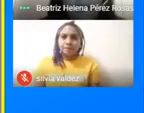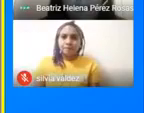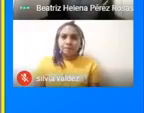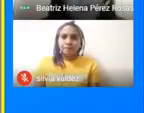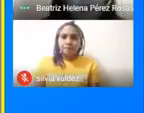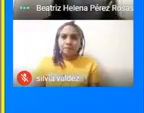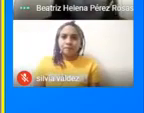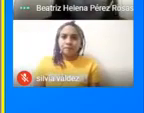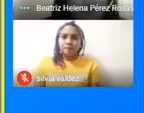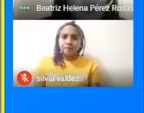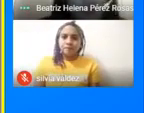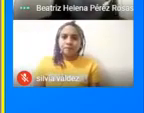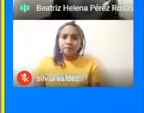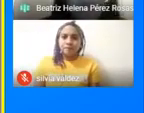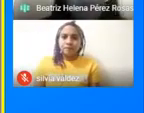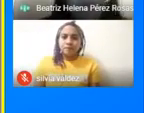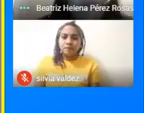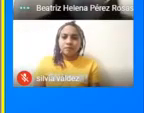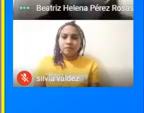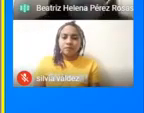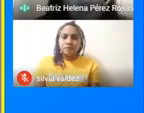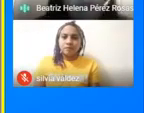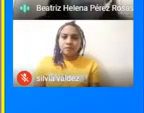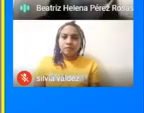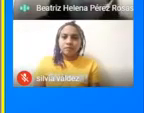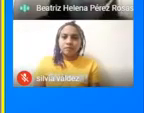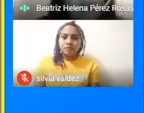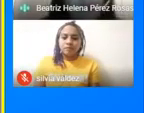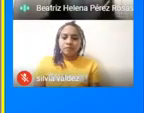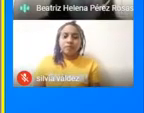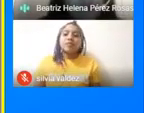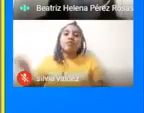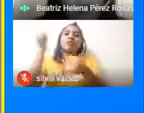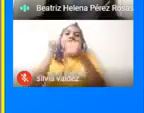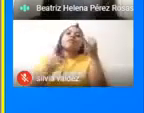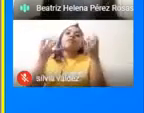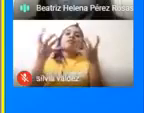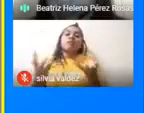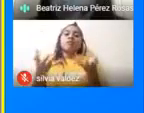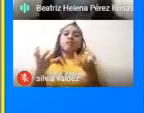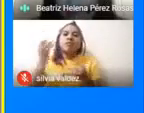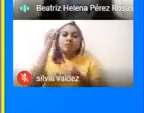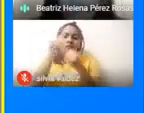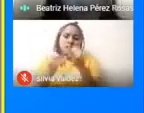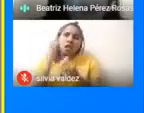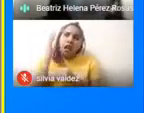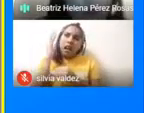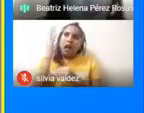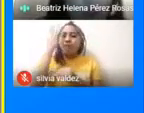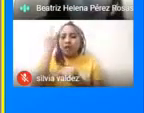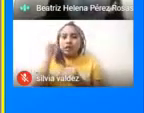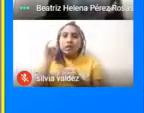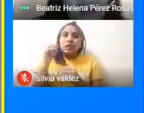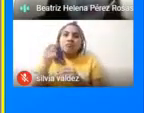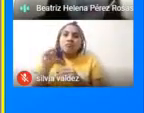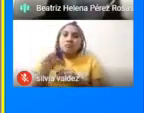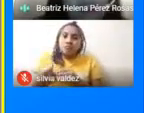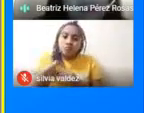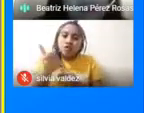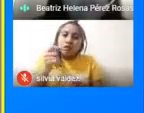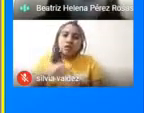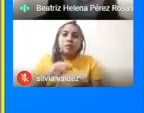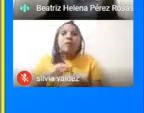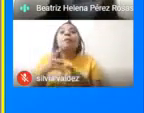Siguiente. Y pues finalmente quisiera pues como terminar un poco la cátedra, porque ya queda un poco, es